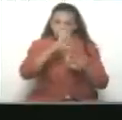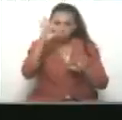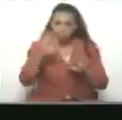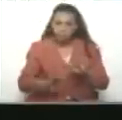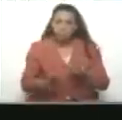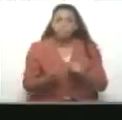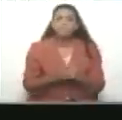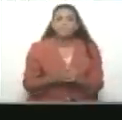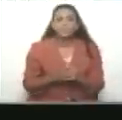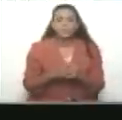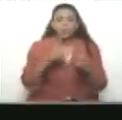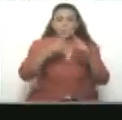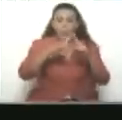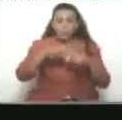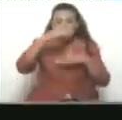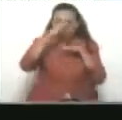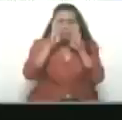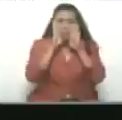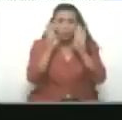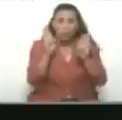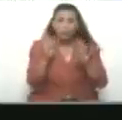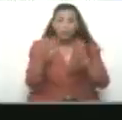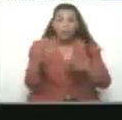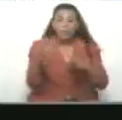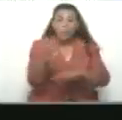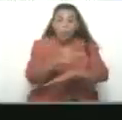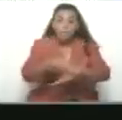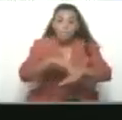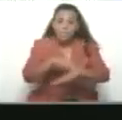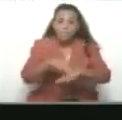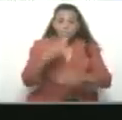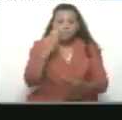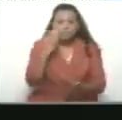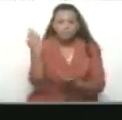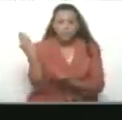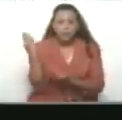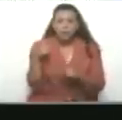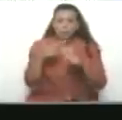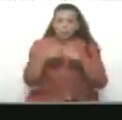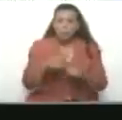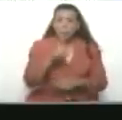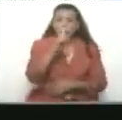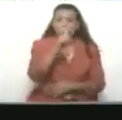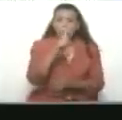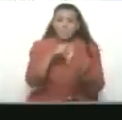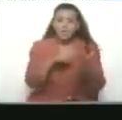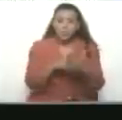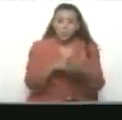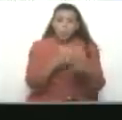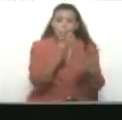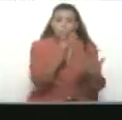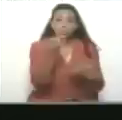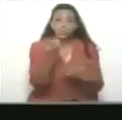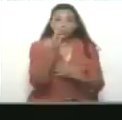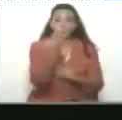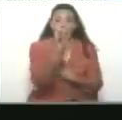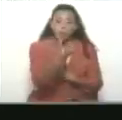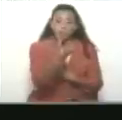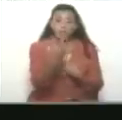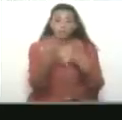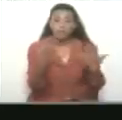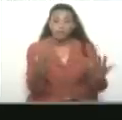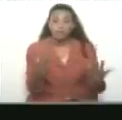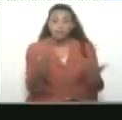también el total de casos atendidos por ministerios en este caso corresponde a 1,485